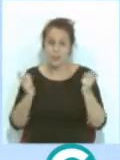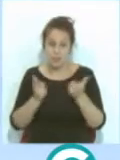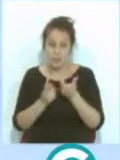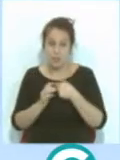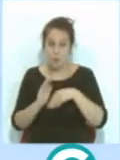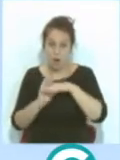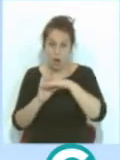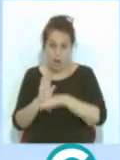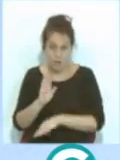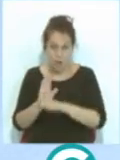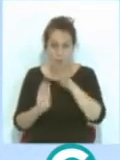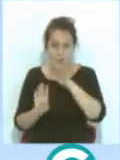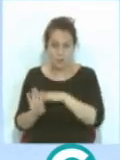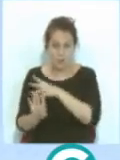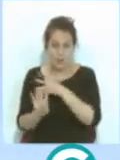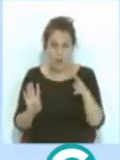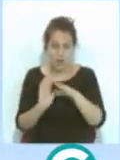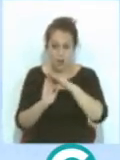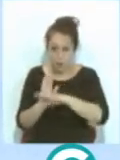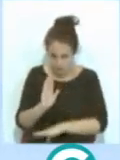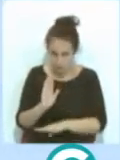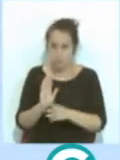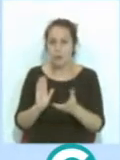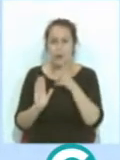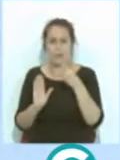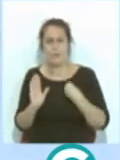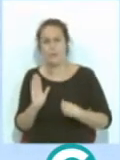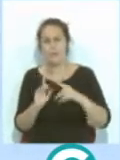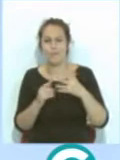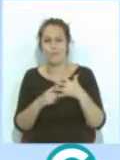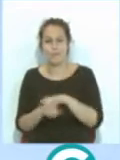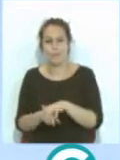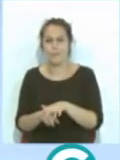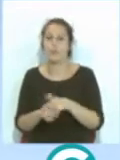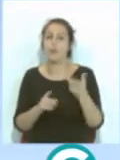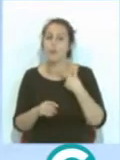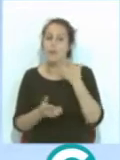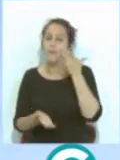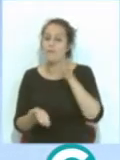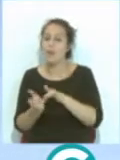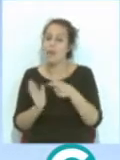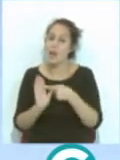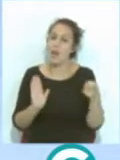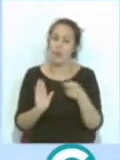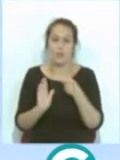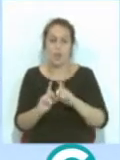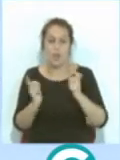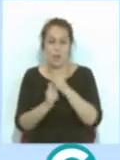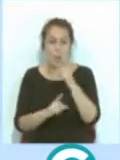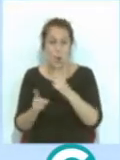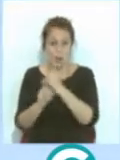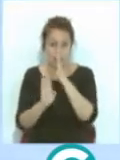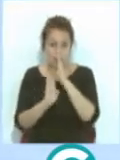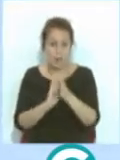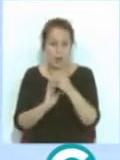parte baja de la tabla clasificatoria como tiene el Cádiz ahora mismo la situación, y con una fecha menos, con enfrentamientos directos, hace que el